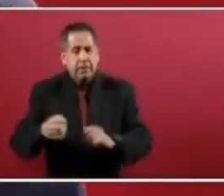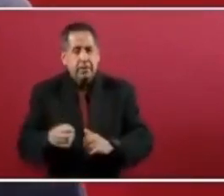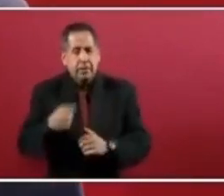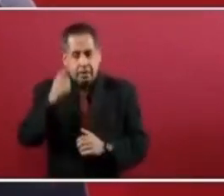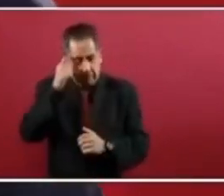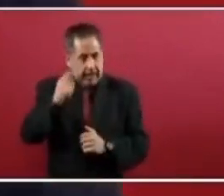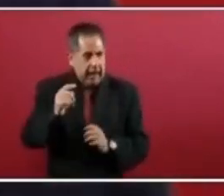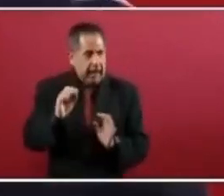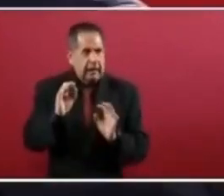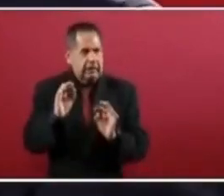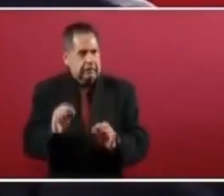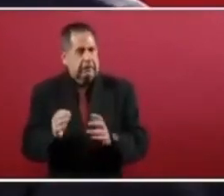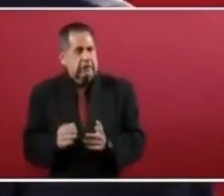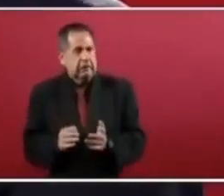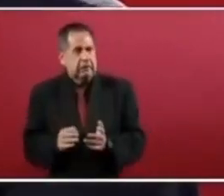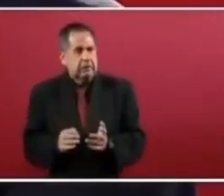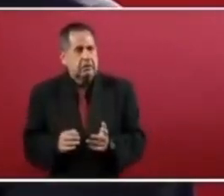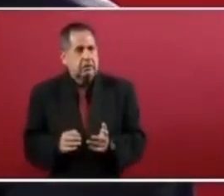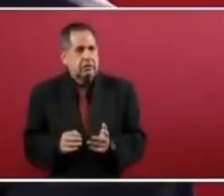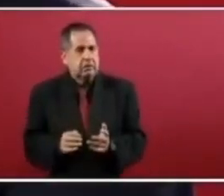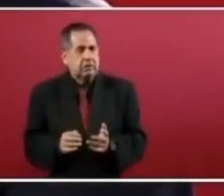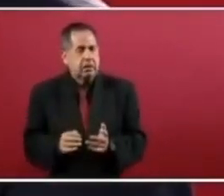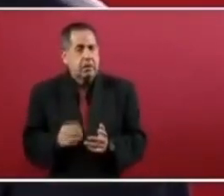para que no